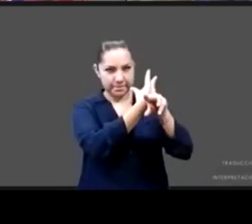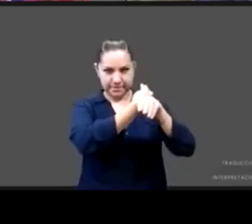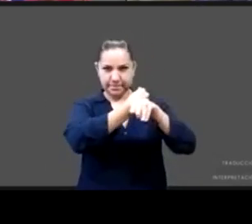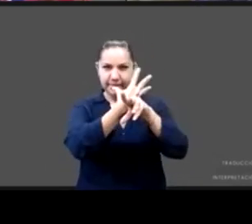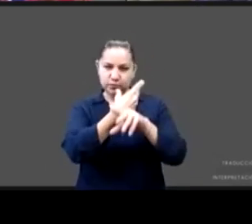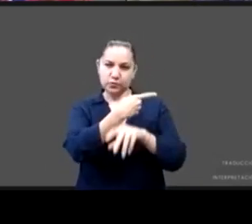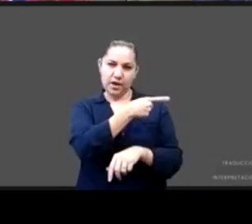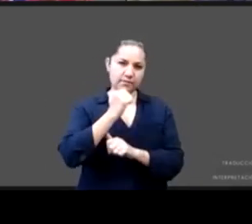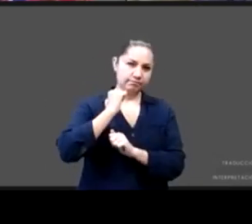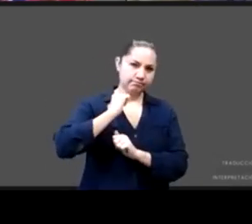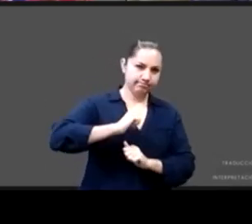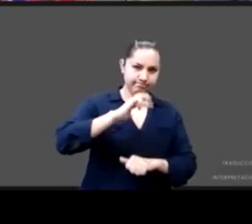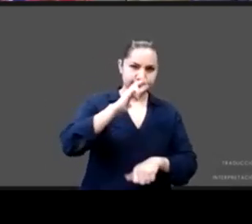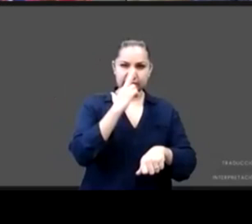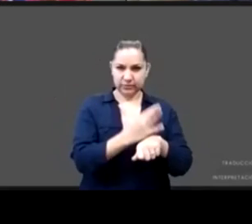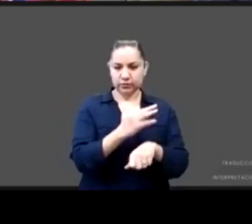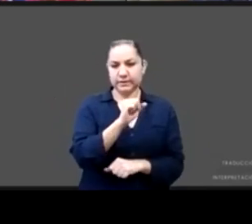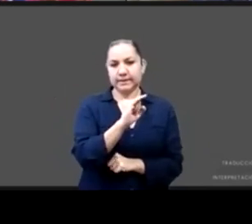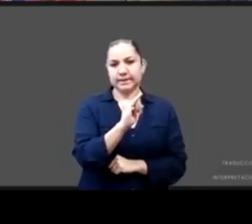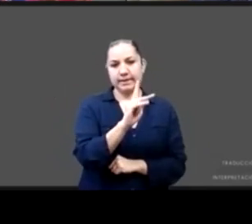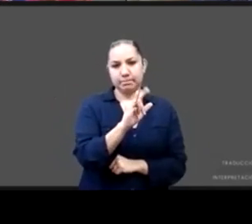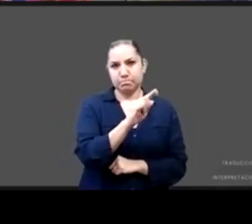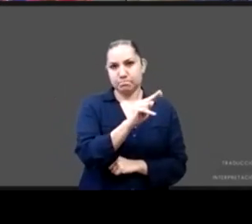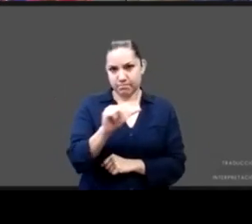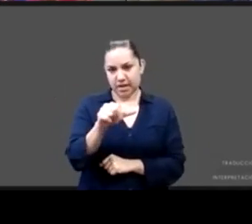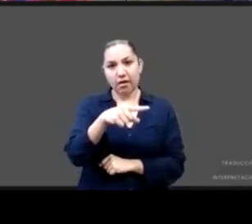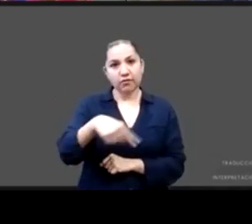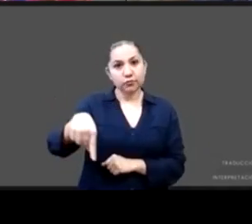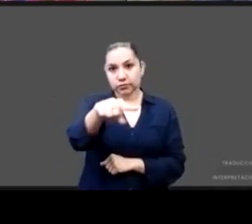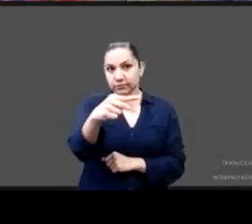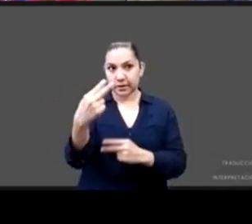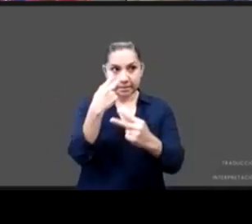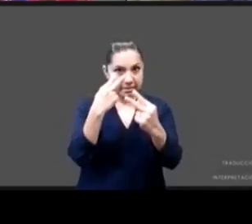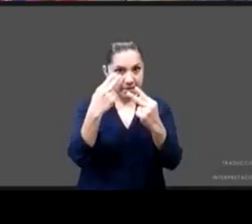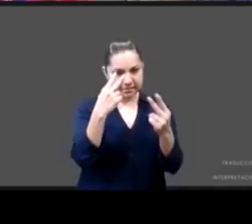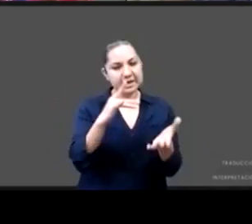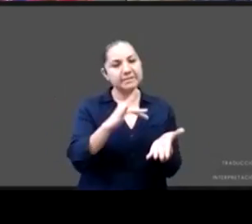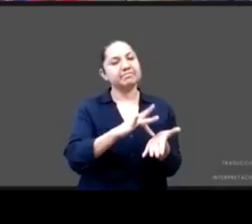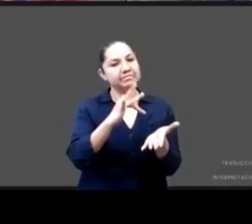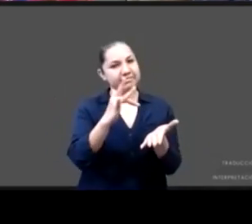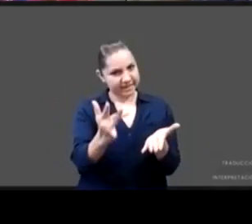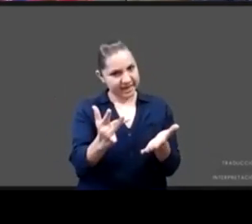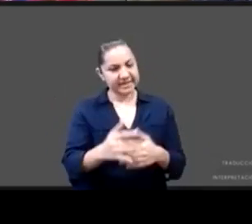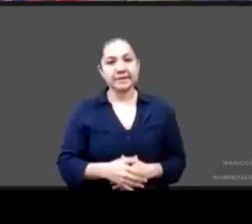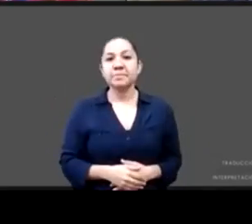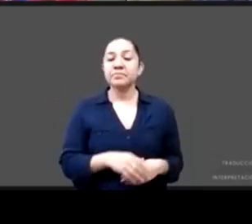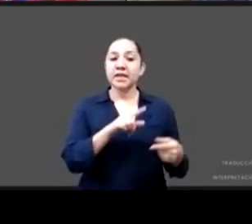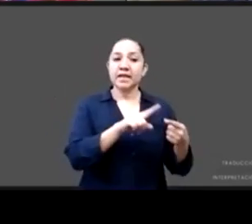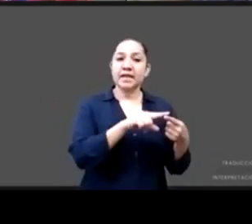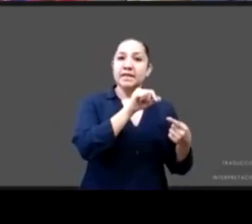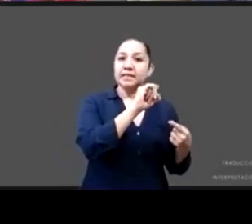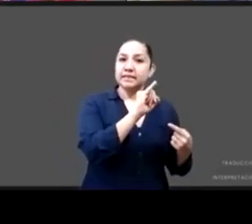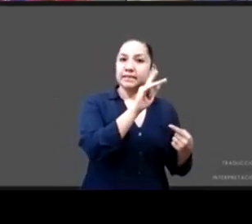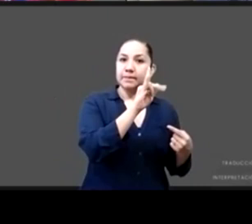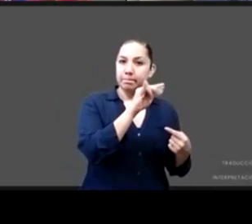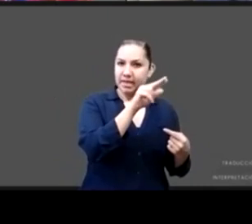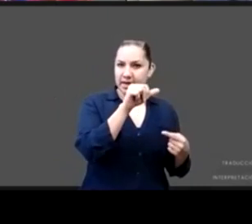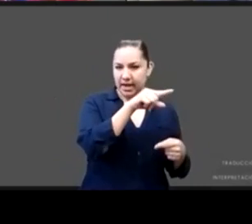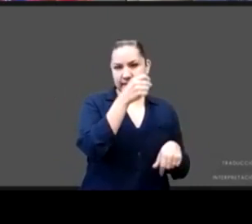por el SIPINA, el Sistema Nacional de Protección Integral, de la Secretaría Ejecutiva de la Secretaría de